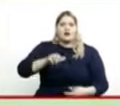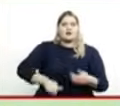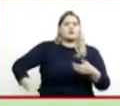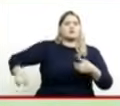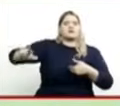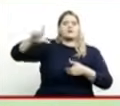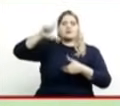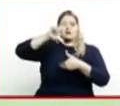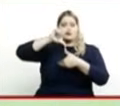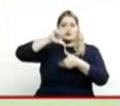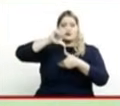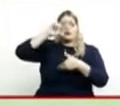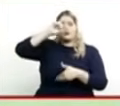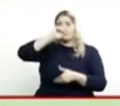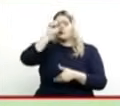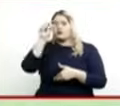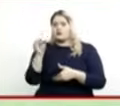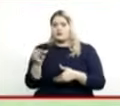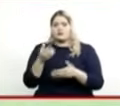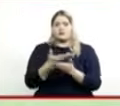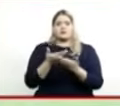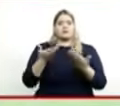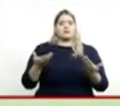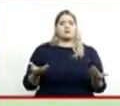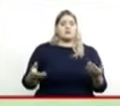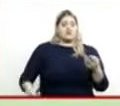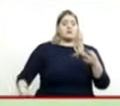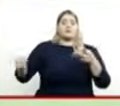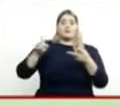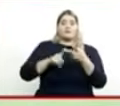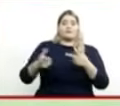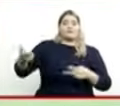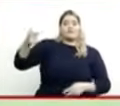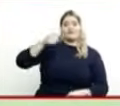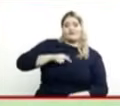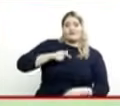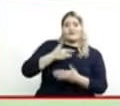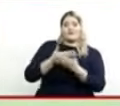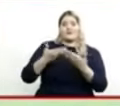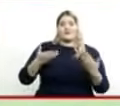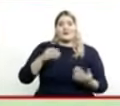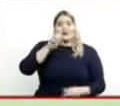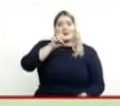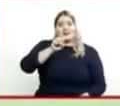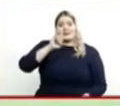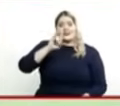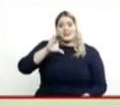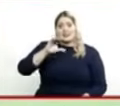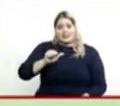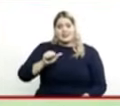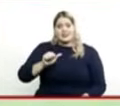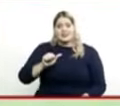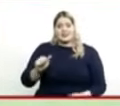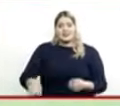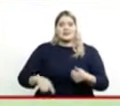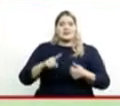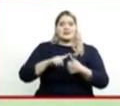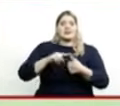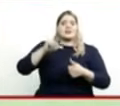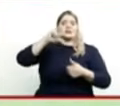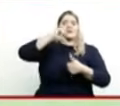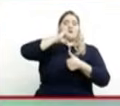Latinoamericanos y del Caribe, y la presidencia del SICA, Centroamérica, Panamá y